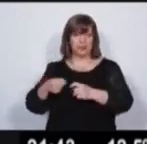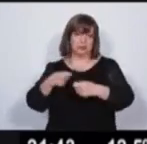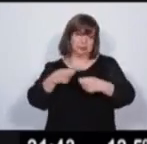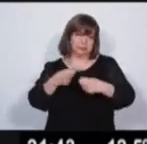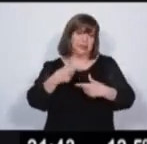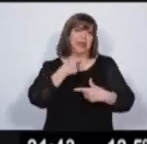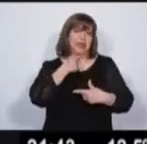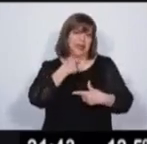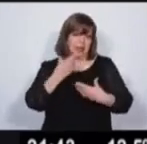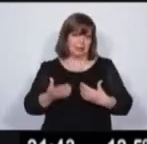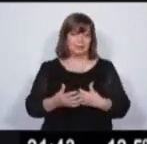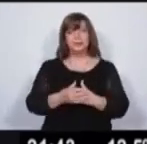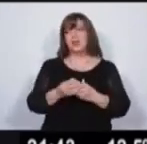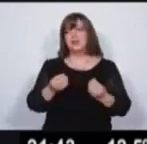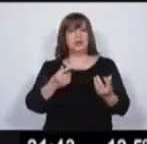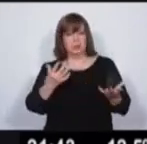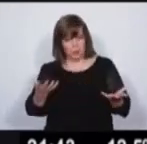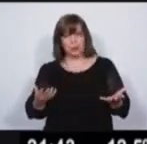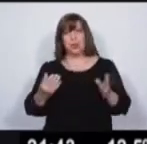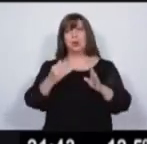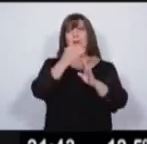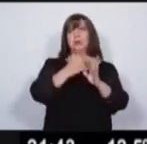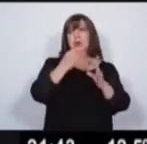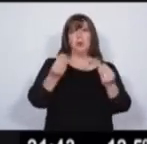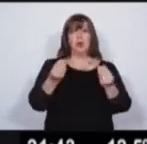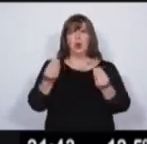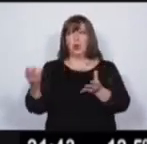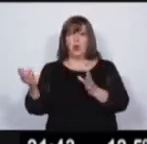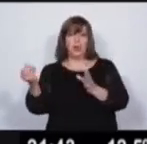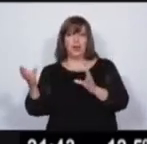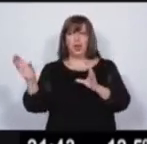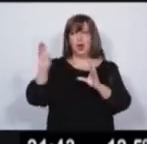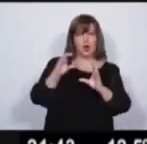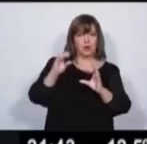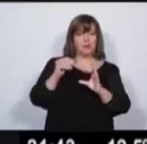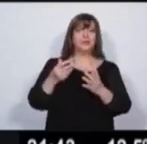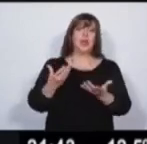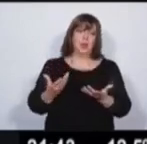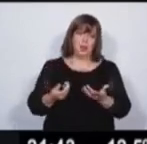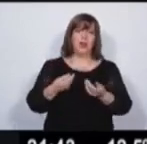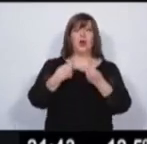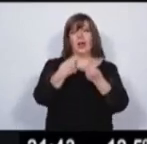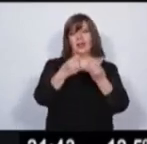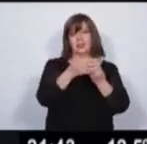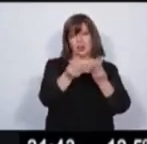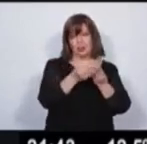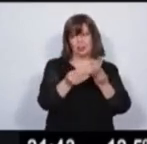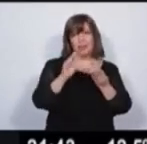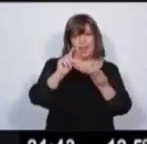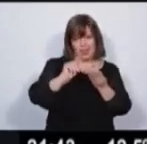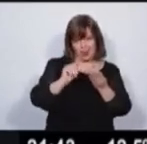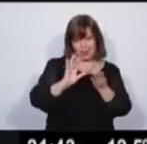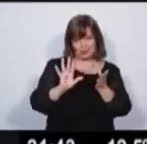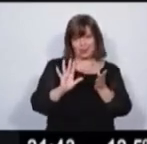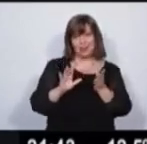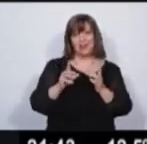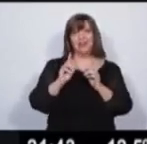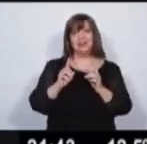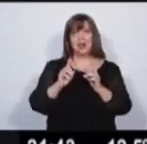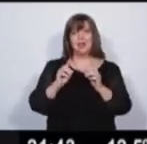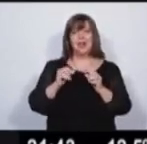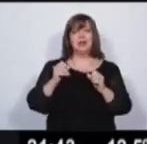compensa esto porque siempre dice bueno De acuerdo baja sobre cómo lo compens bajando varios gastos improductivos pero básicamente con